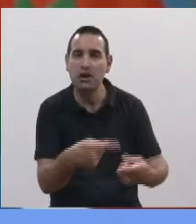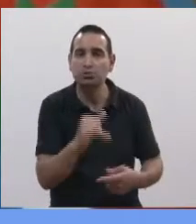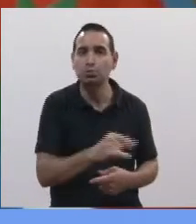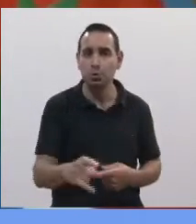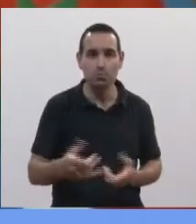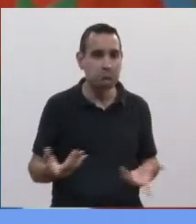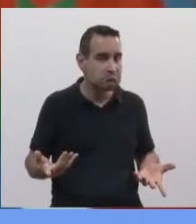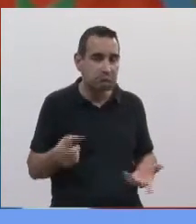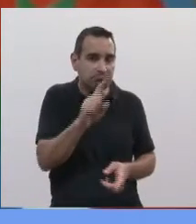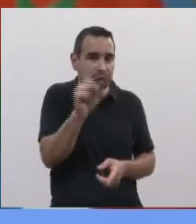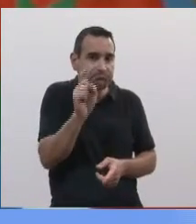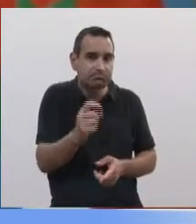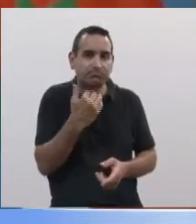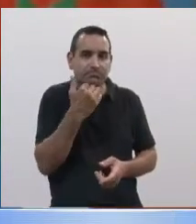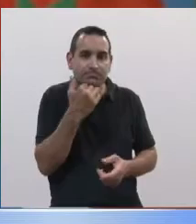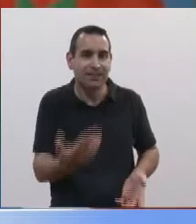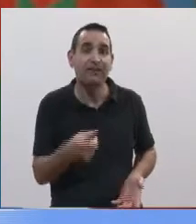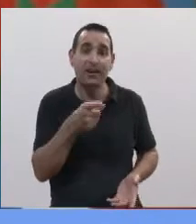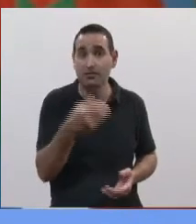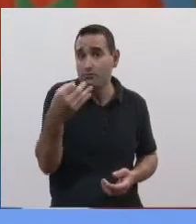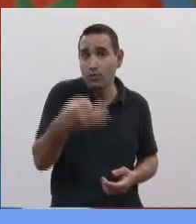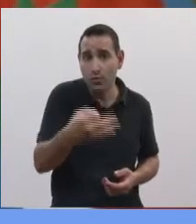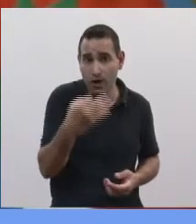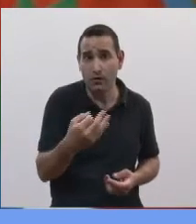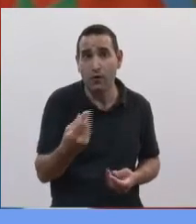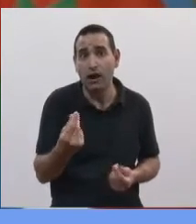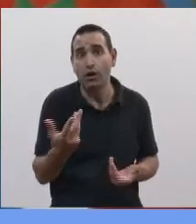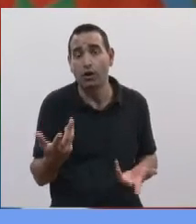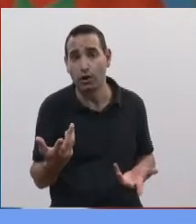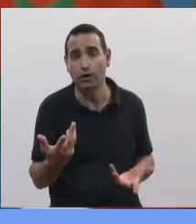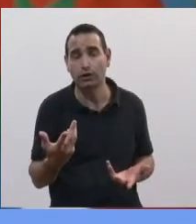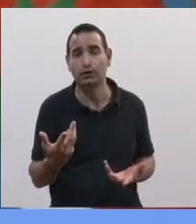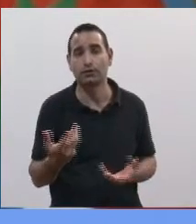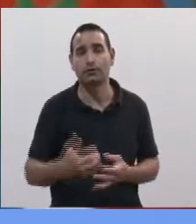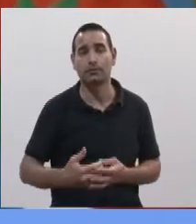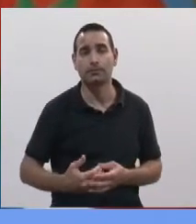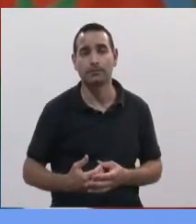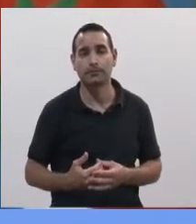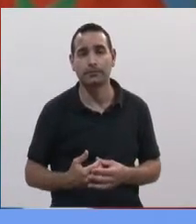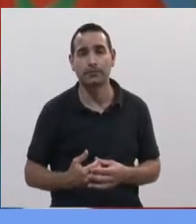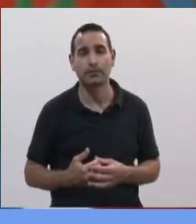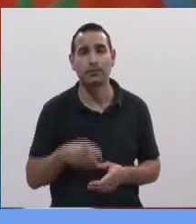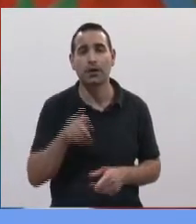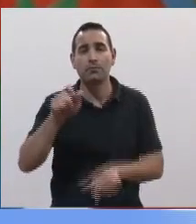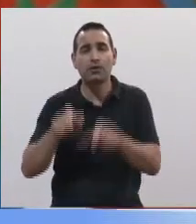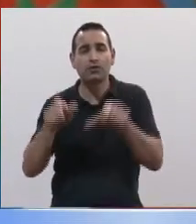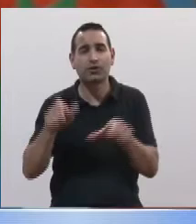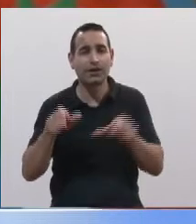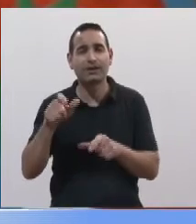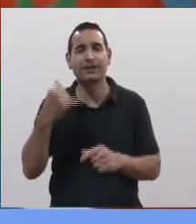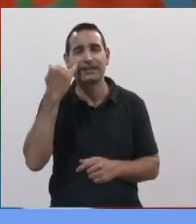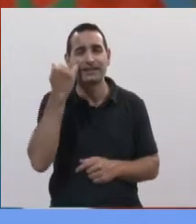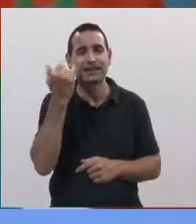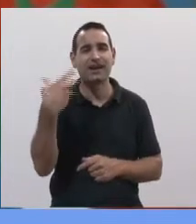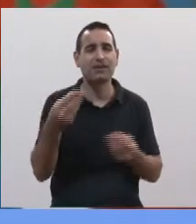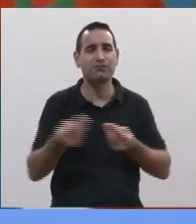aplicando, porque esto sería una medida válida para lo que aquellos que establecieron sobre la